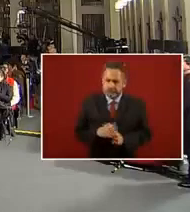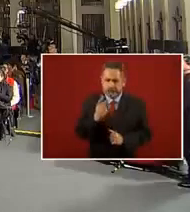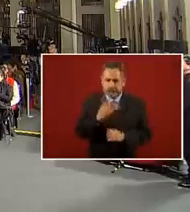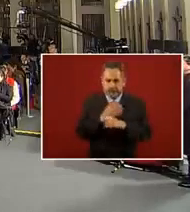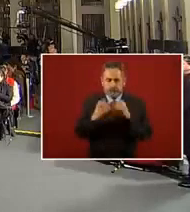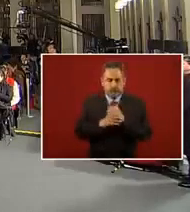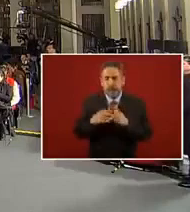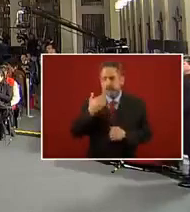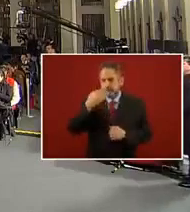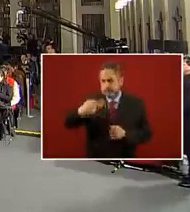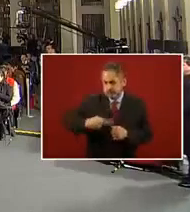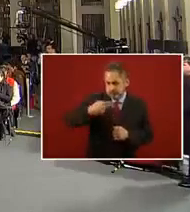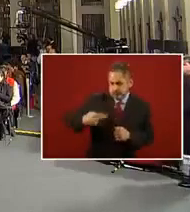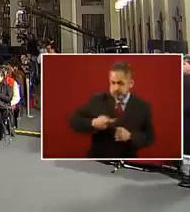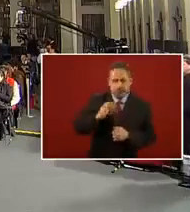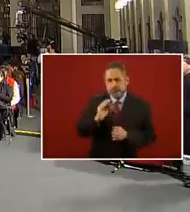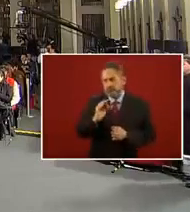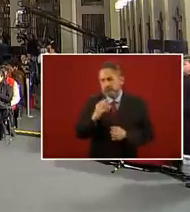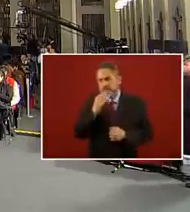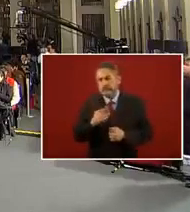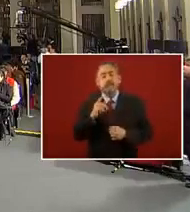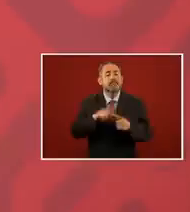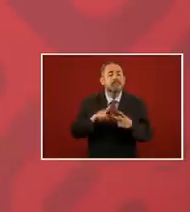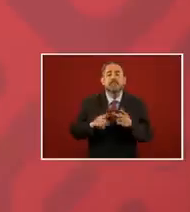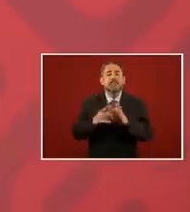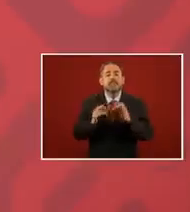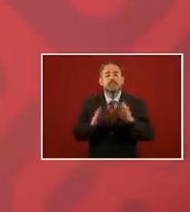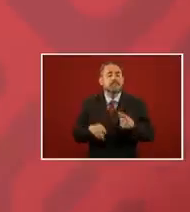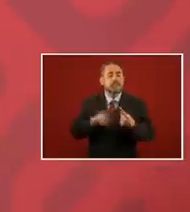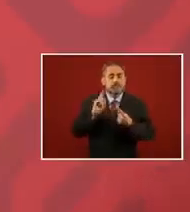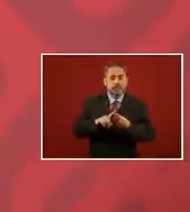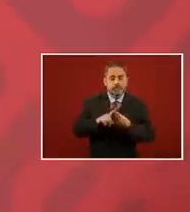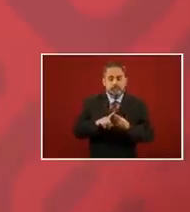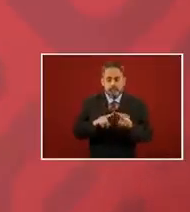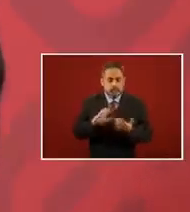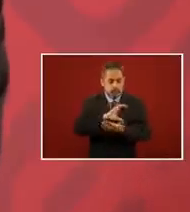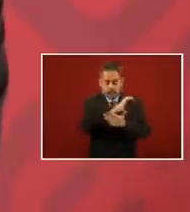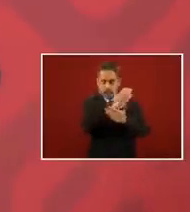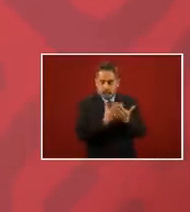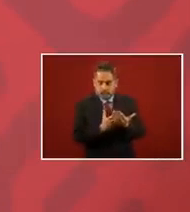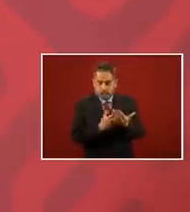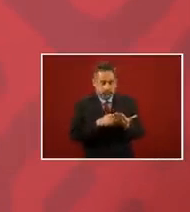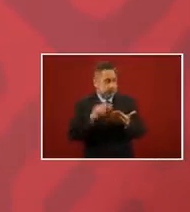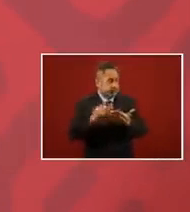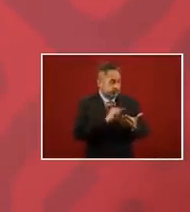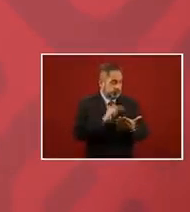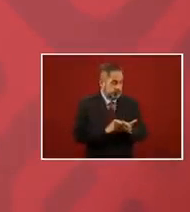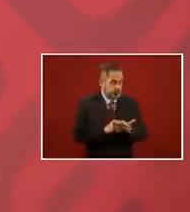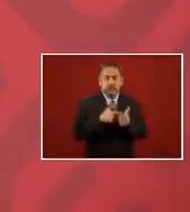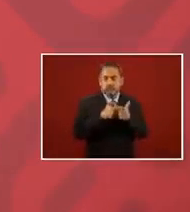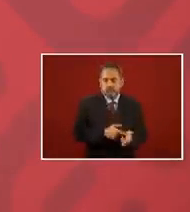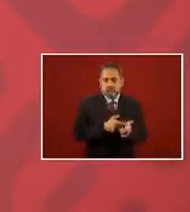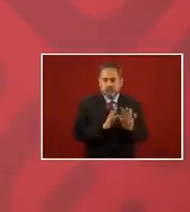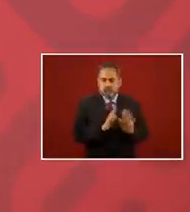buenas las preguntas. Una, que se respetan los contratos que